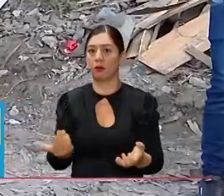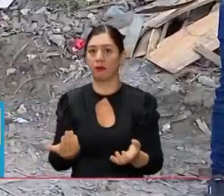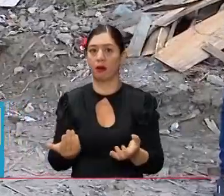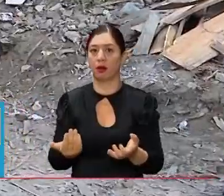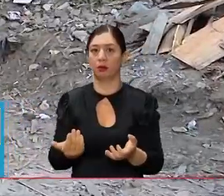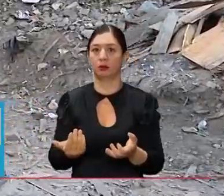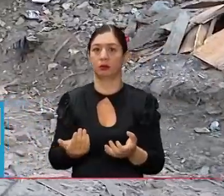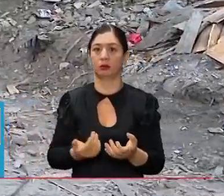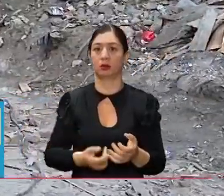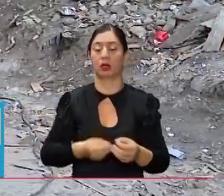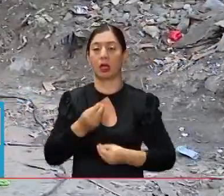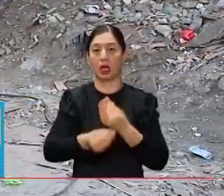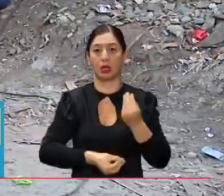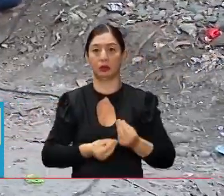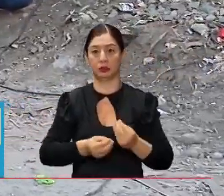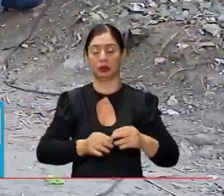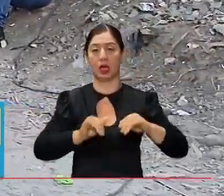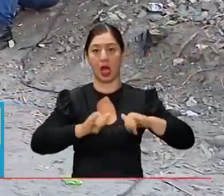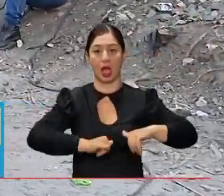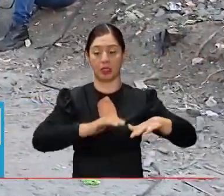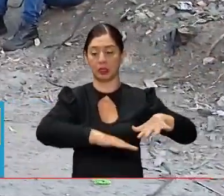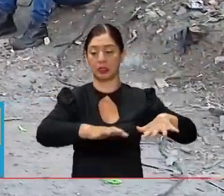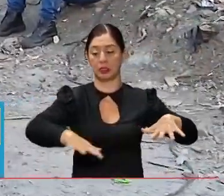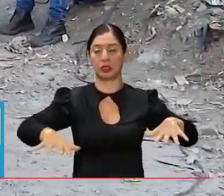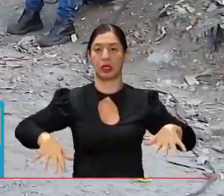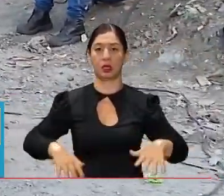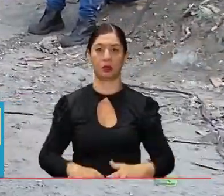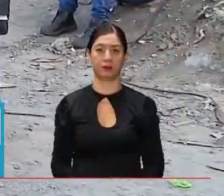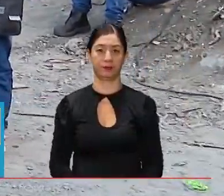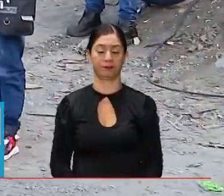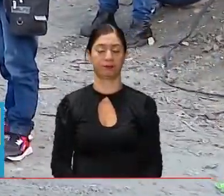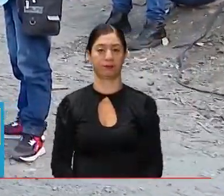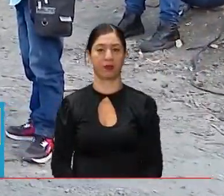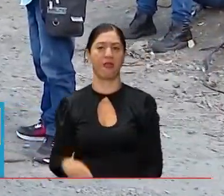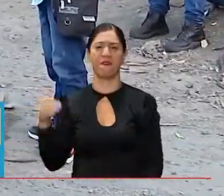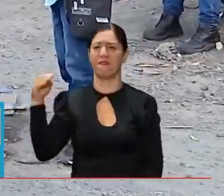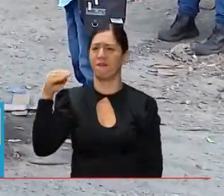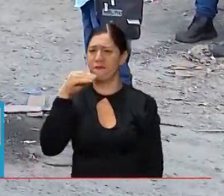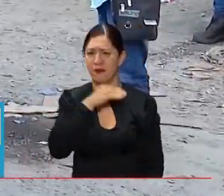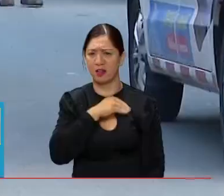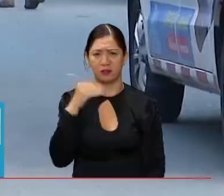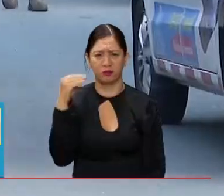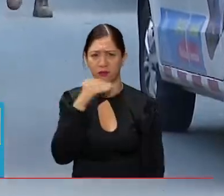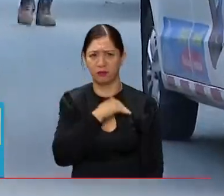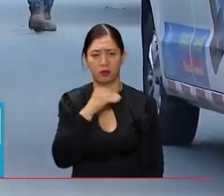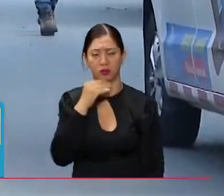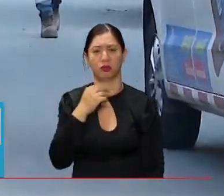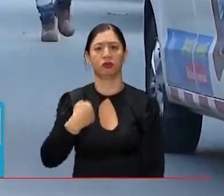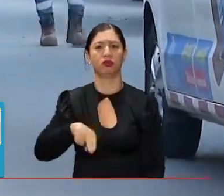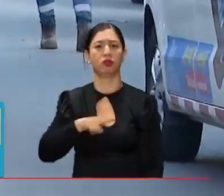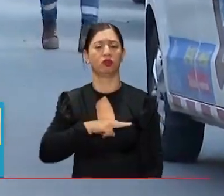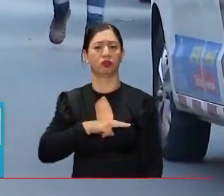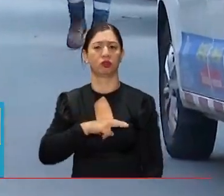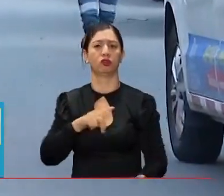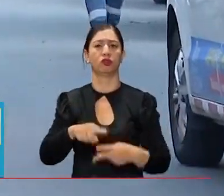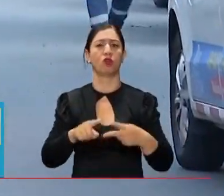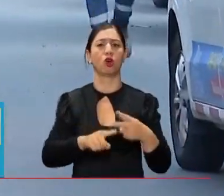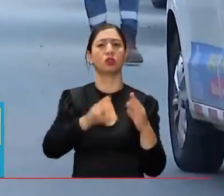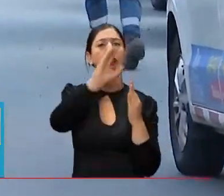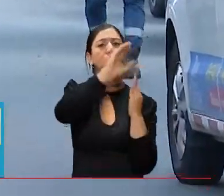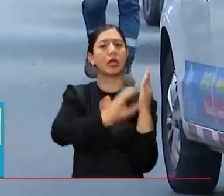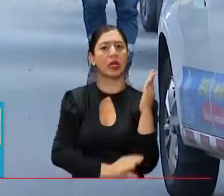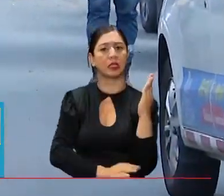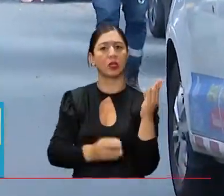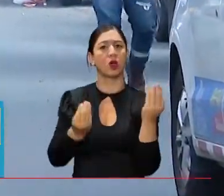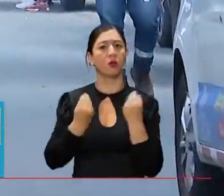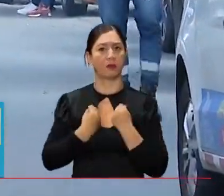a los consorcios que se asientan en este corregimiento. Es totalmente falso. Nosotros les pedimos dos tipos de certificado de residencia